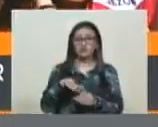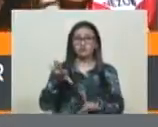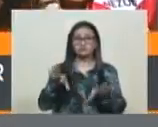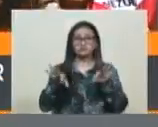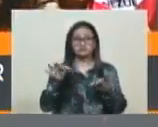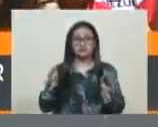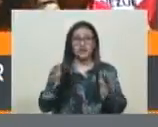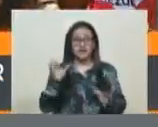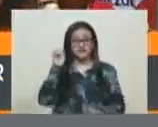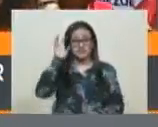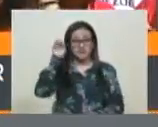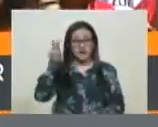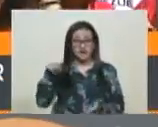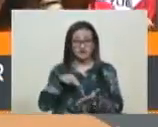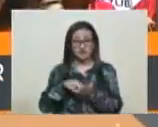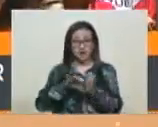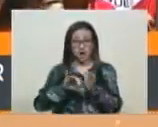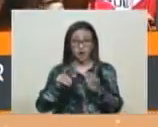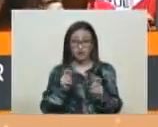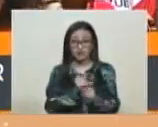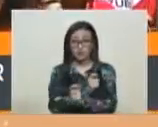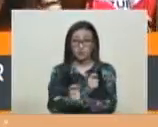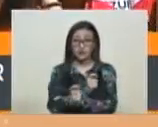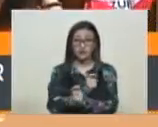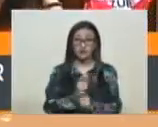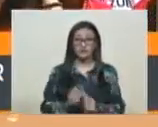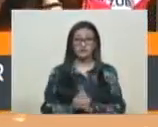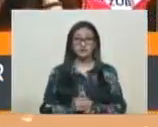la Asamblea Nacional Constituyente.